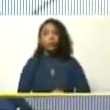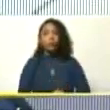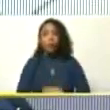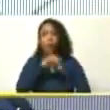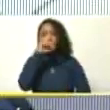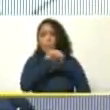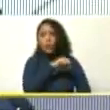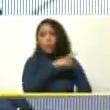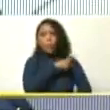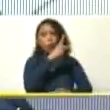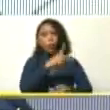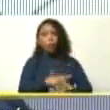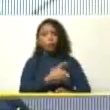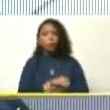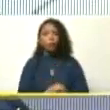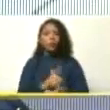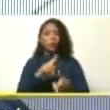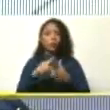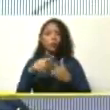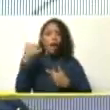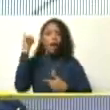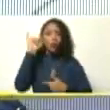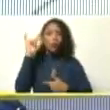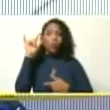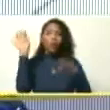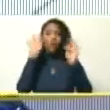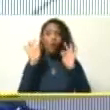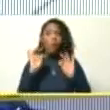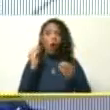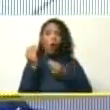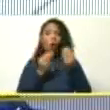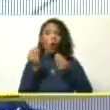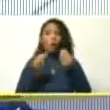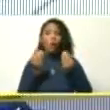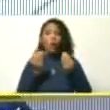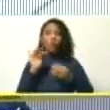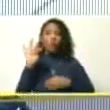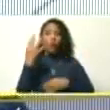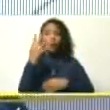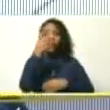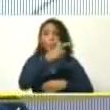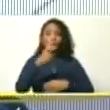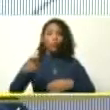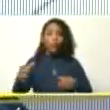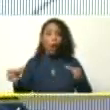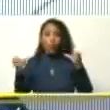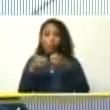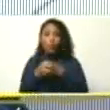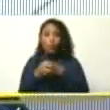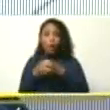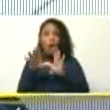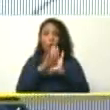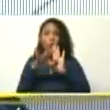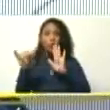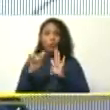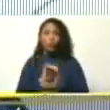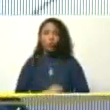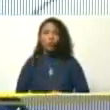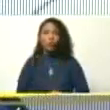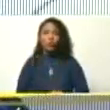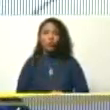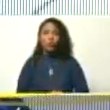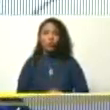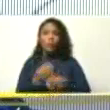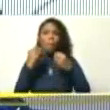de la poesía. Entonces teníamos una especie de triunvirato o de cuarteto poético allí en la constituyente